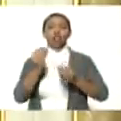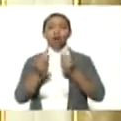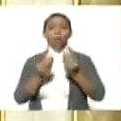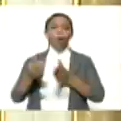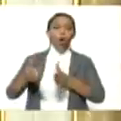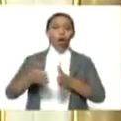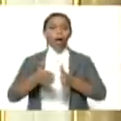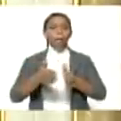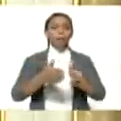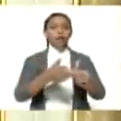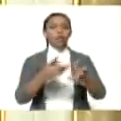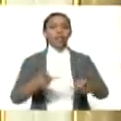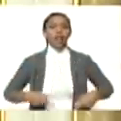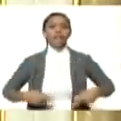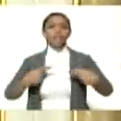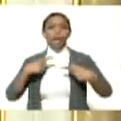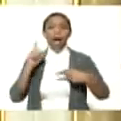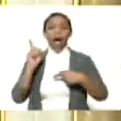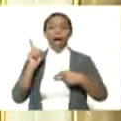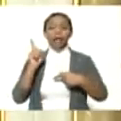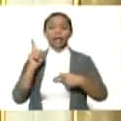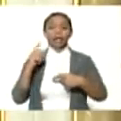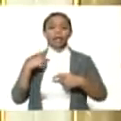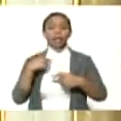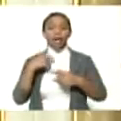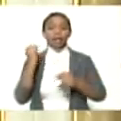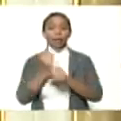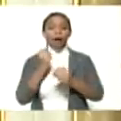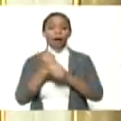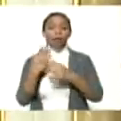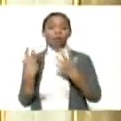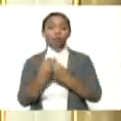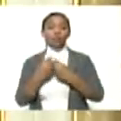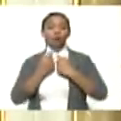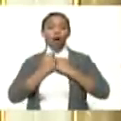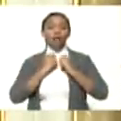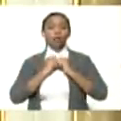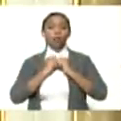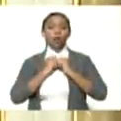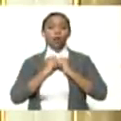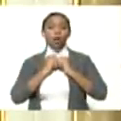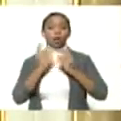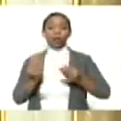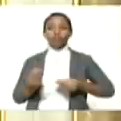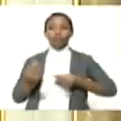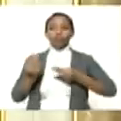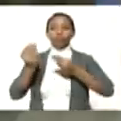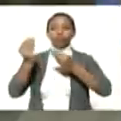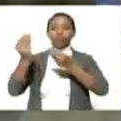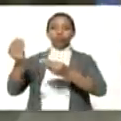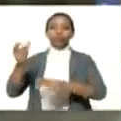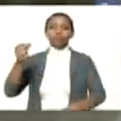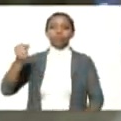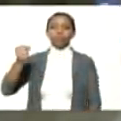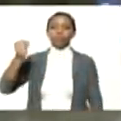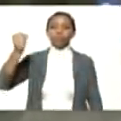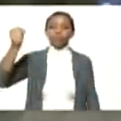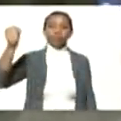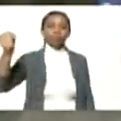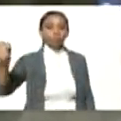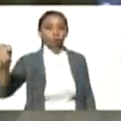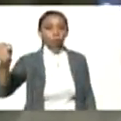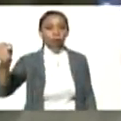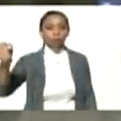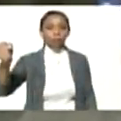vida, que había estado alrededor de Aristóbulo en tantas batallas, le toca entregar el bastón de mando de la gobernación de Anzoátegui.